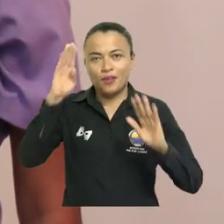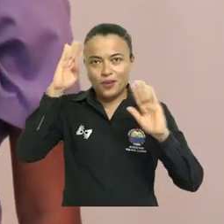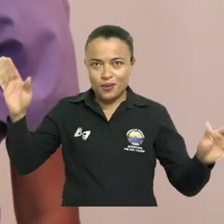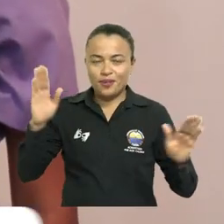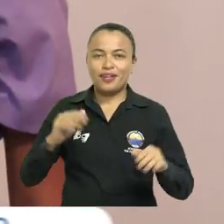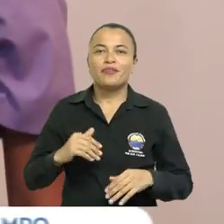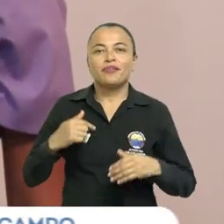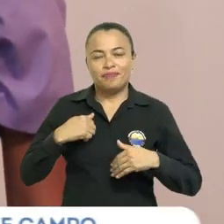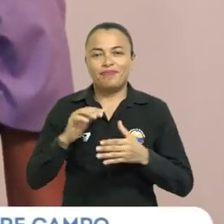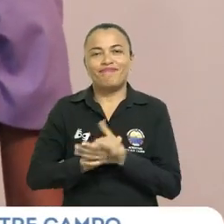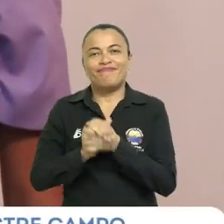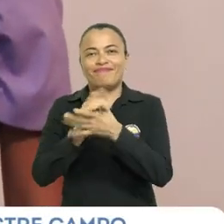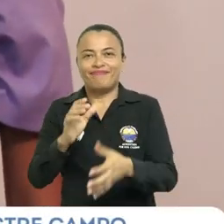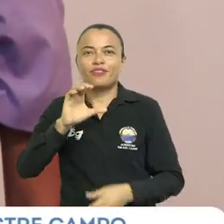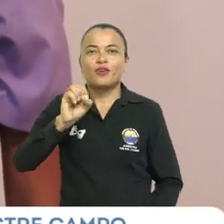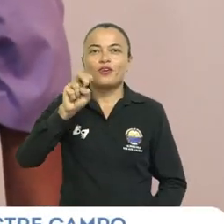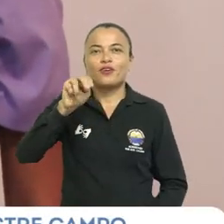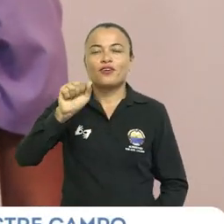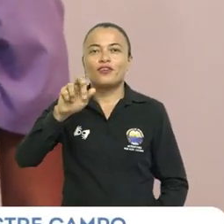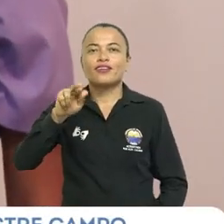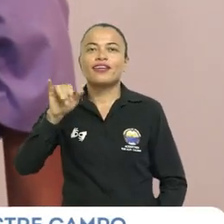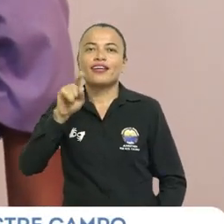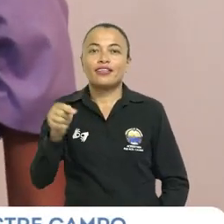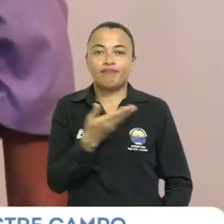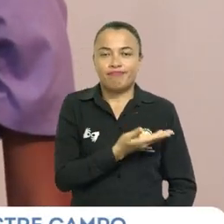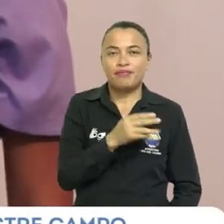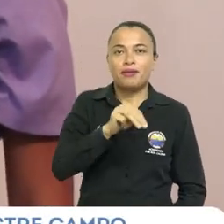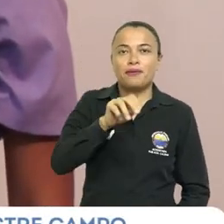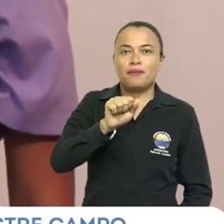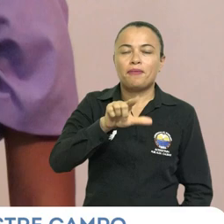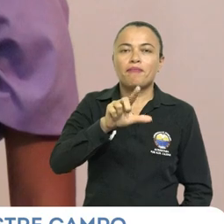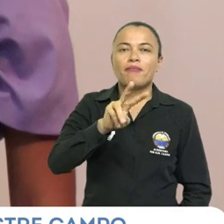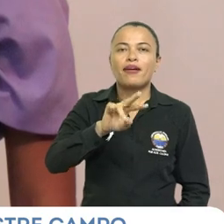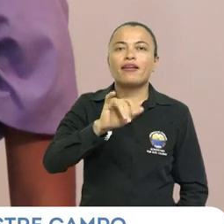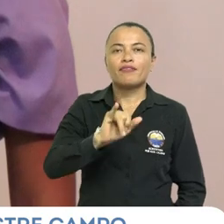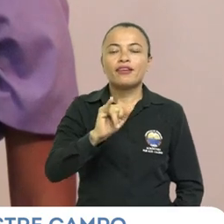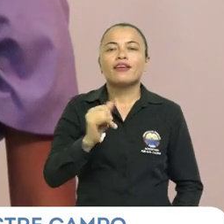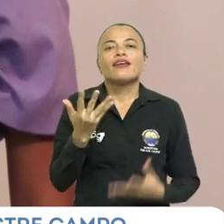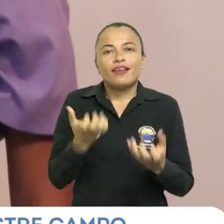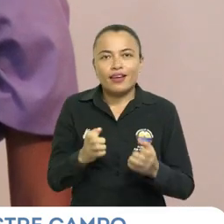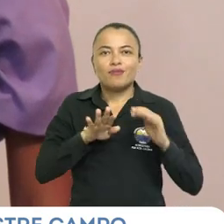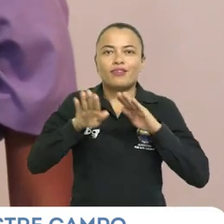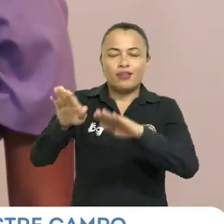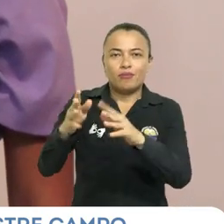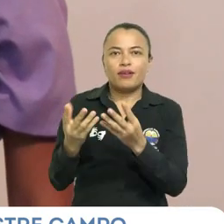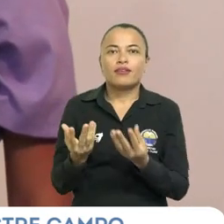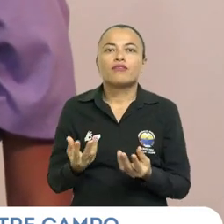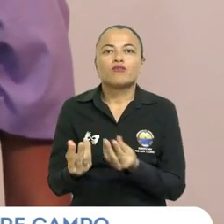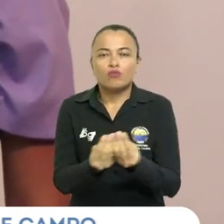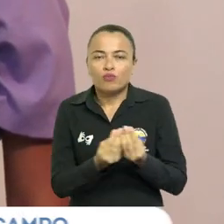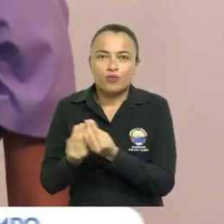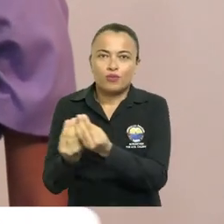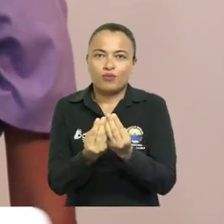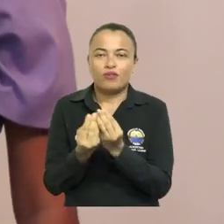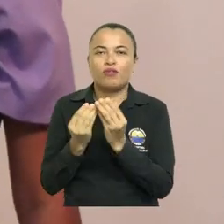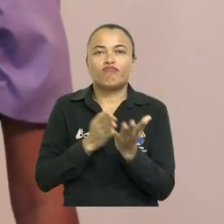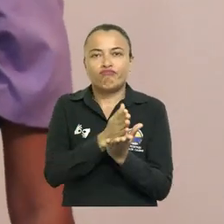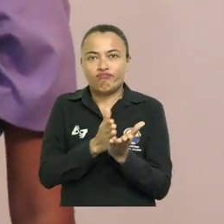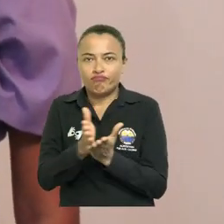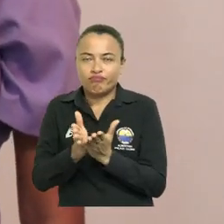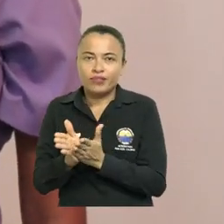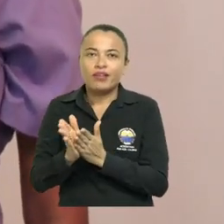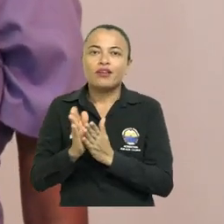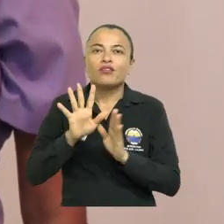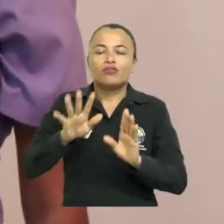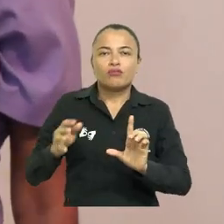les saludan Oneris Gaitán y Mali Maestre, y queremos ser sus representantes ante el Consejo de Programa de Licenciatura en Educación Infantil. Y hoy te